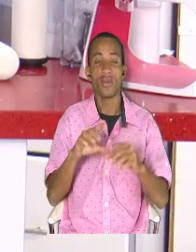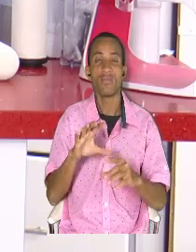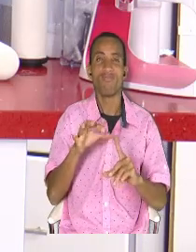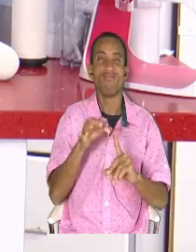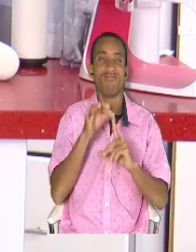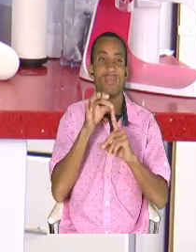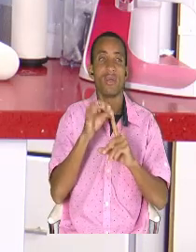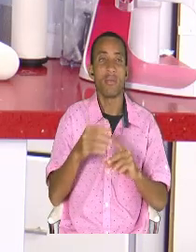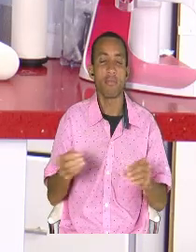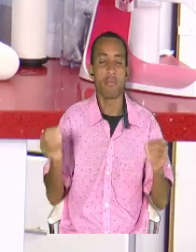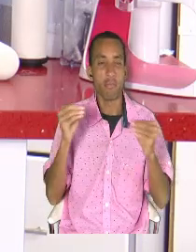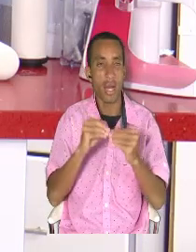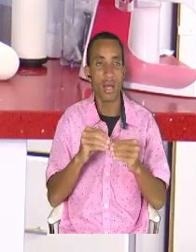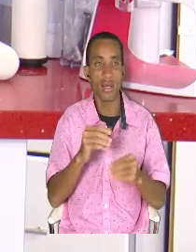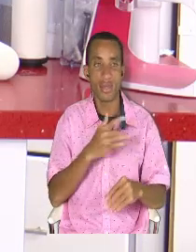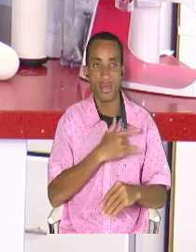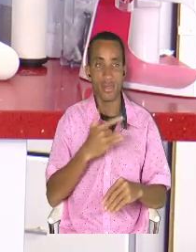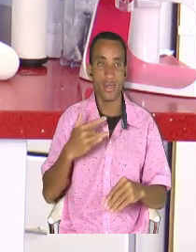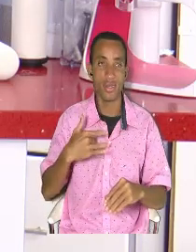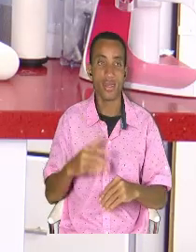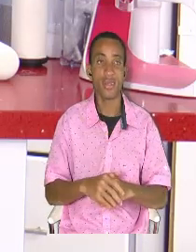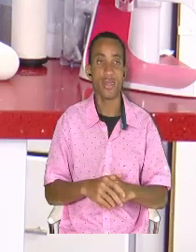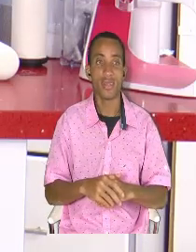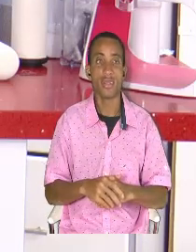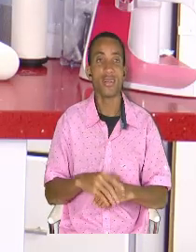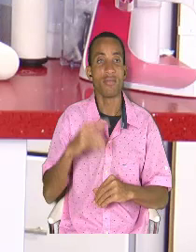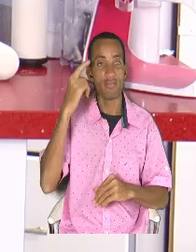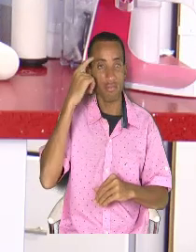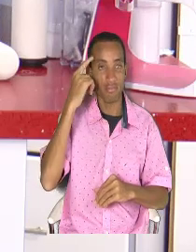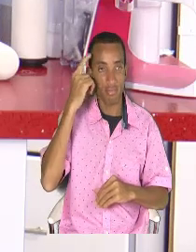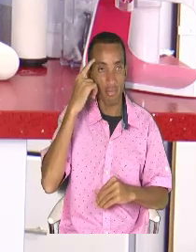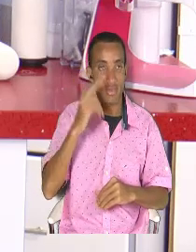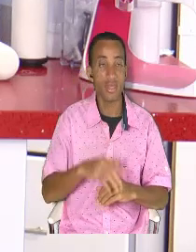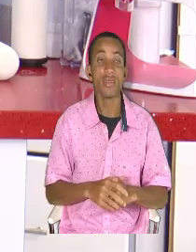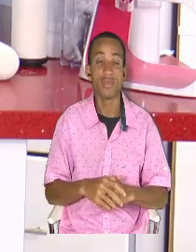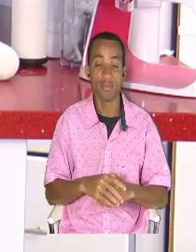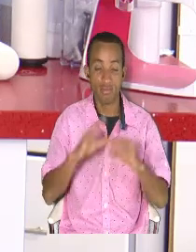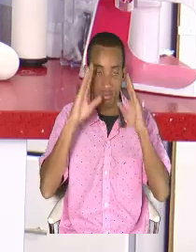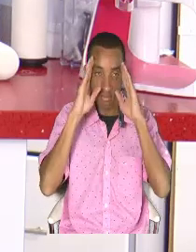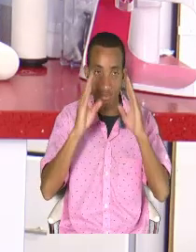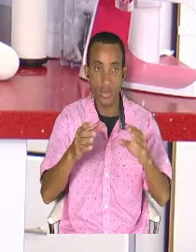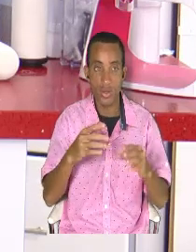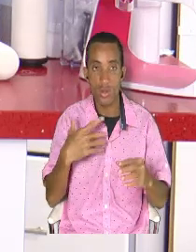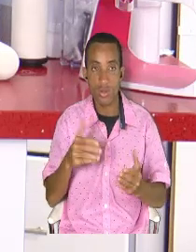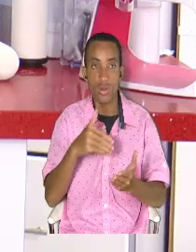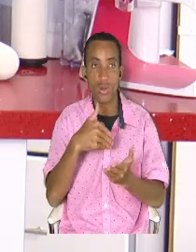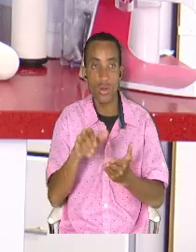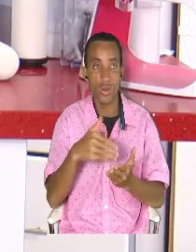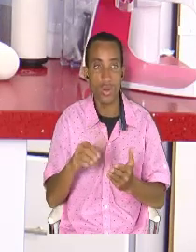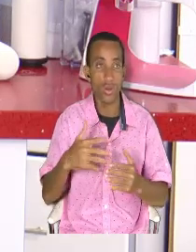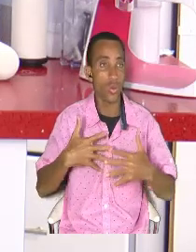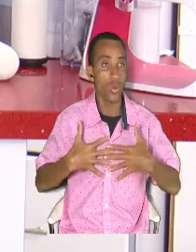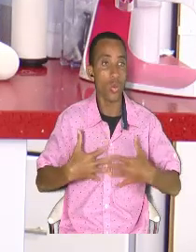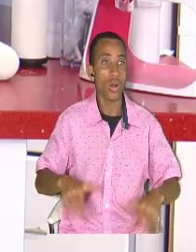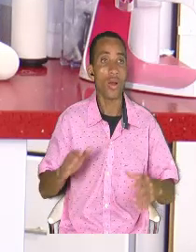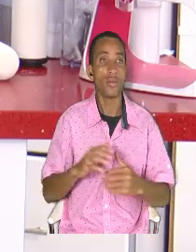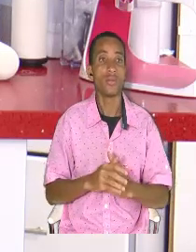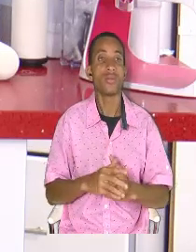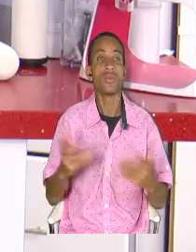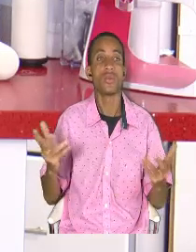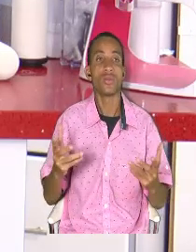cuidar nuestra salud, ¿ok? Entonces hay que tener muy pendiente que nuestros filtros hay que saberlos comprar, no hay que comprarlos en cualquier parte, sino que hay que